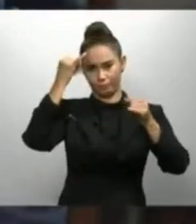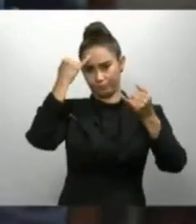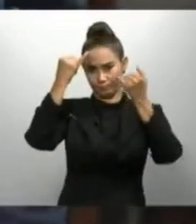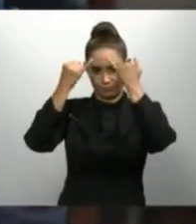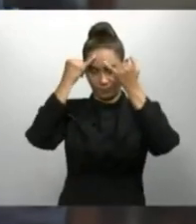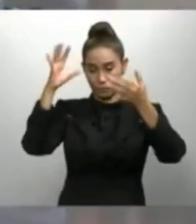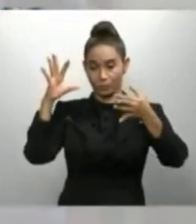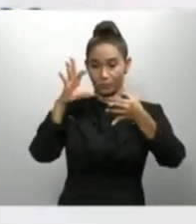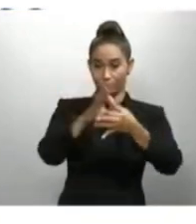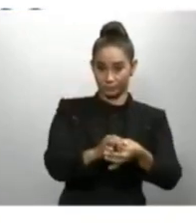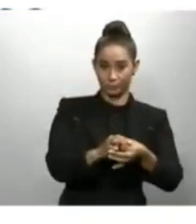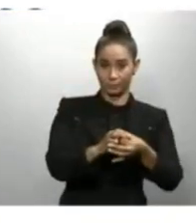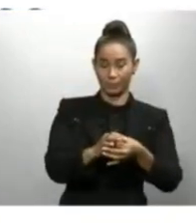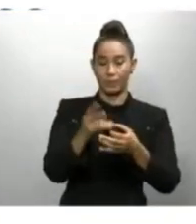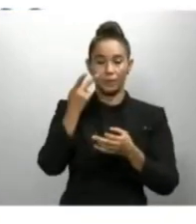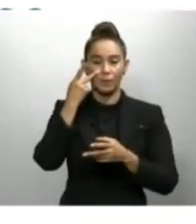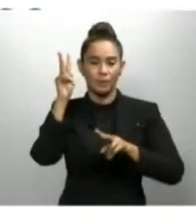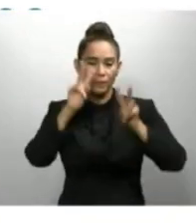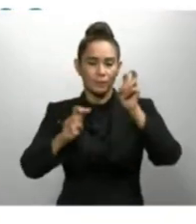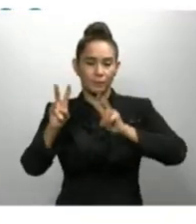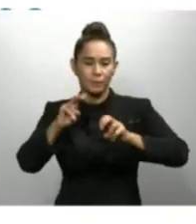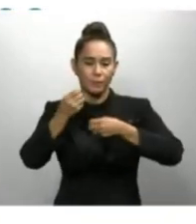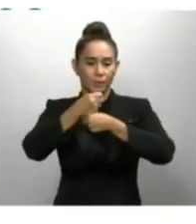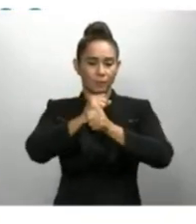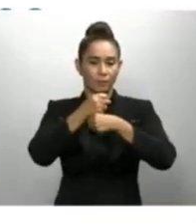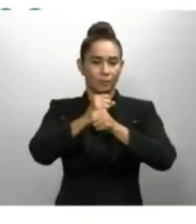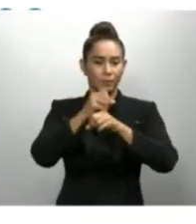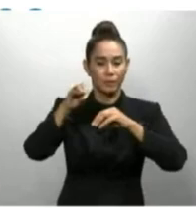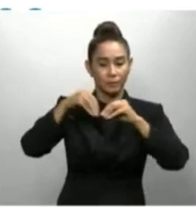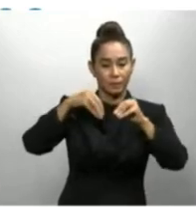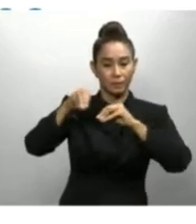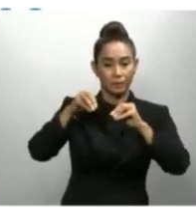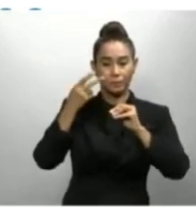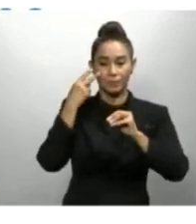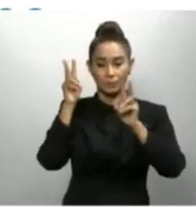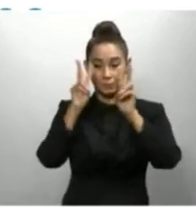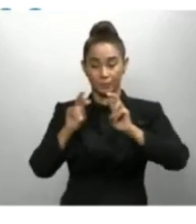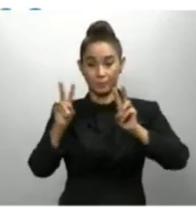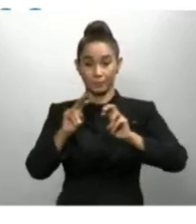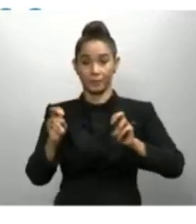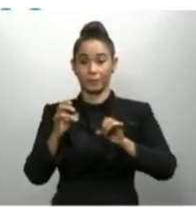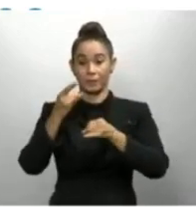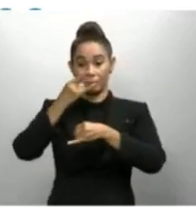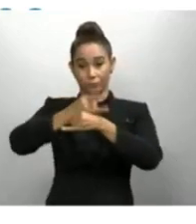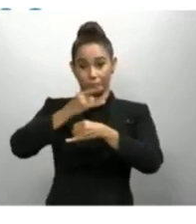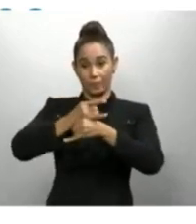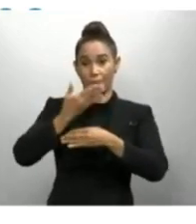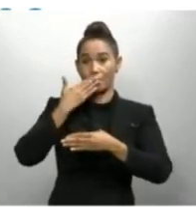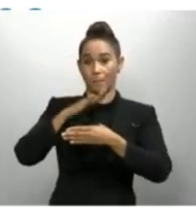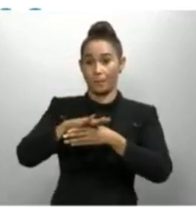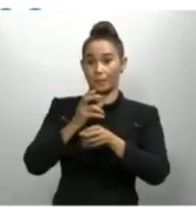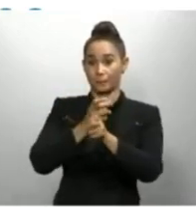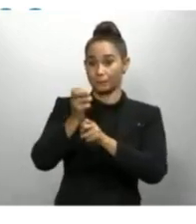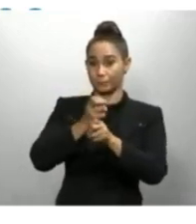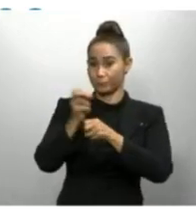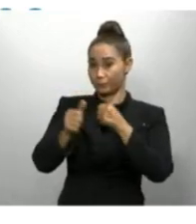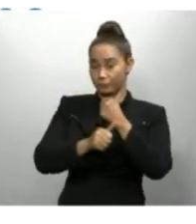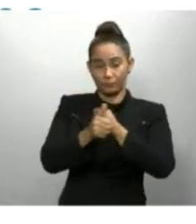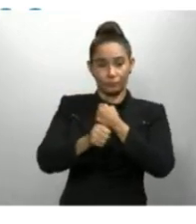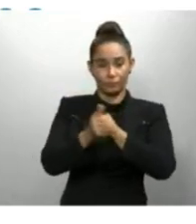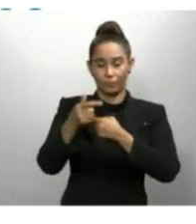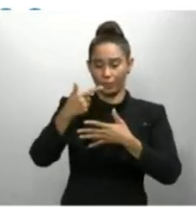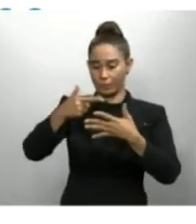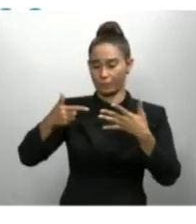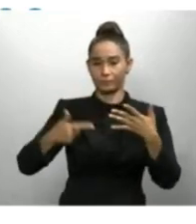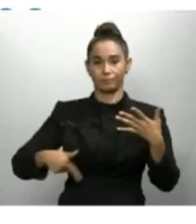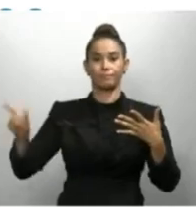en fábricas y comercio en todo el territorio nacional para intervenir la comercialización de alcohol adulterado o de alcoholes en